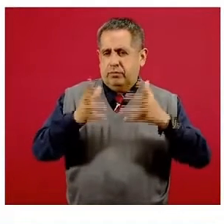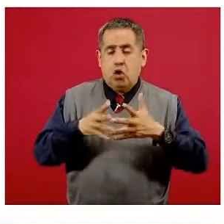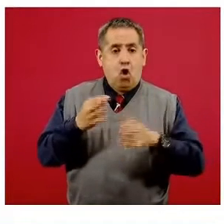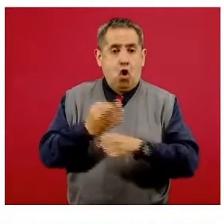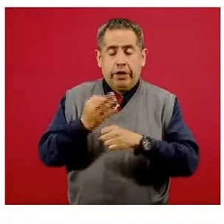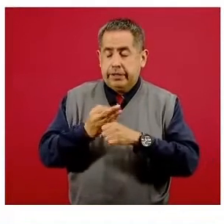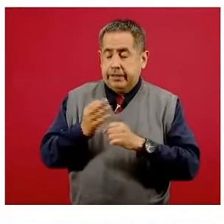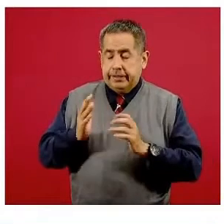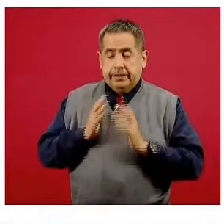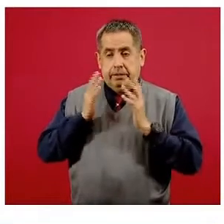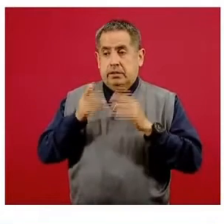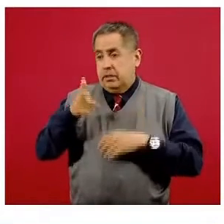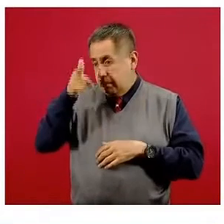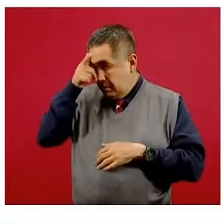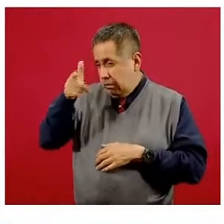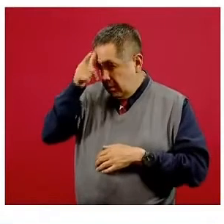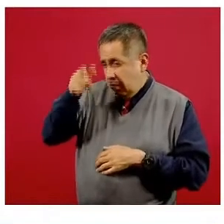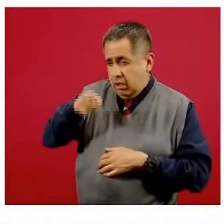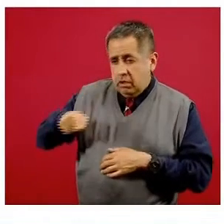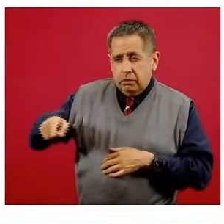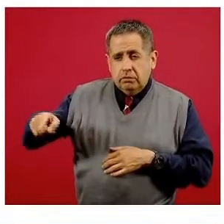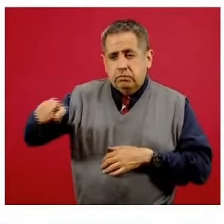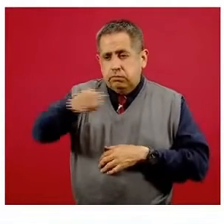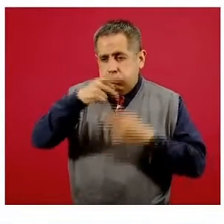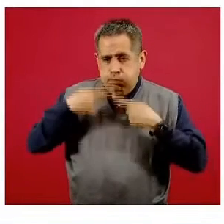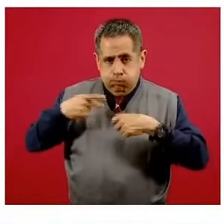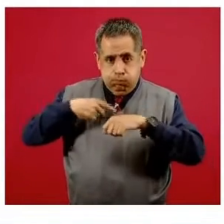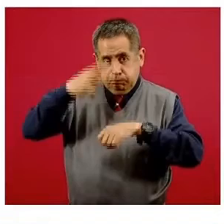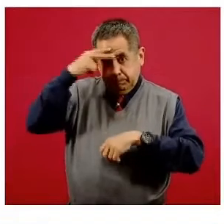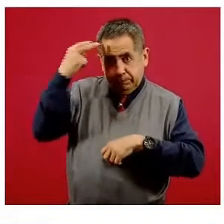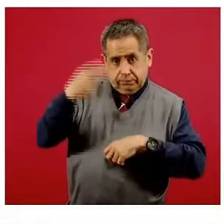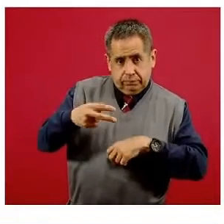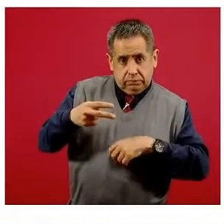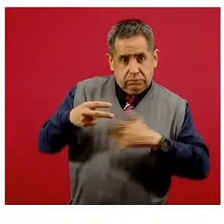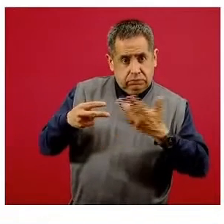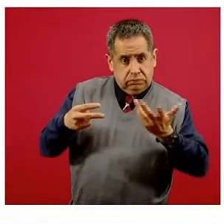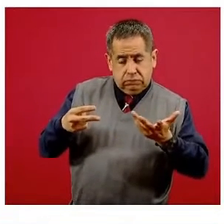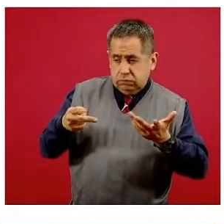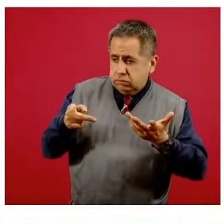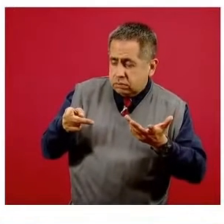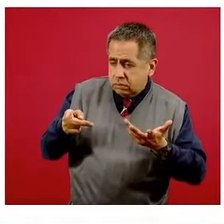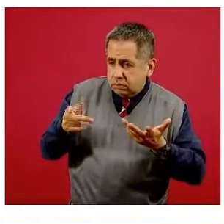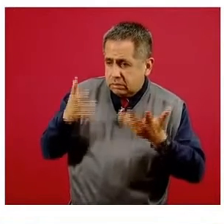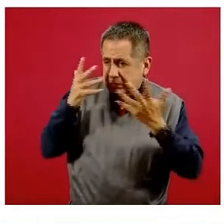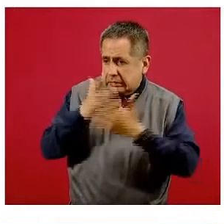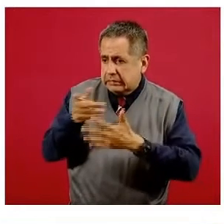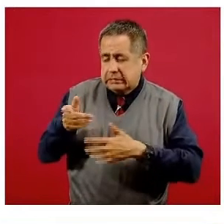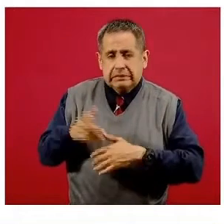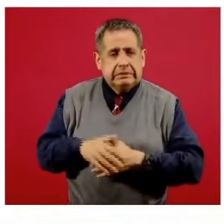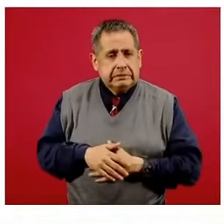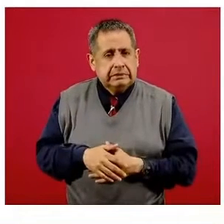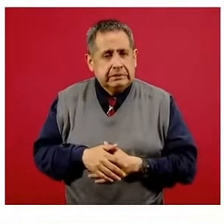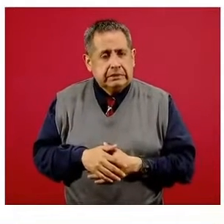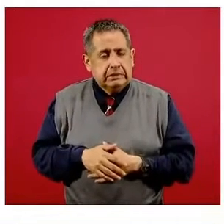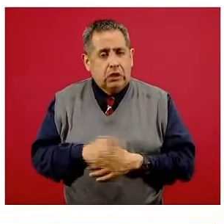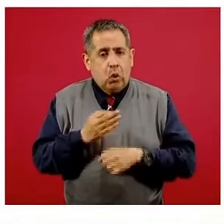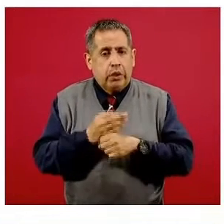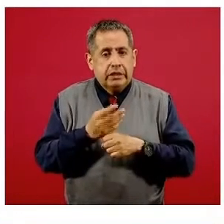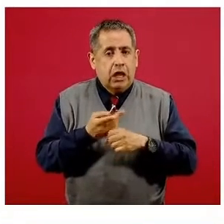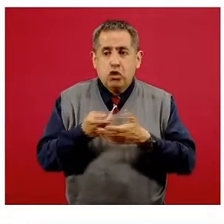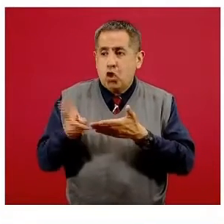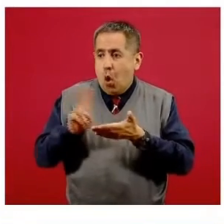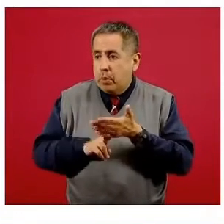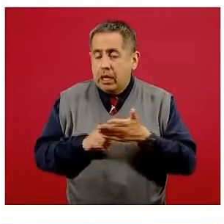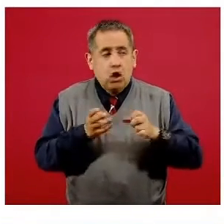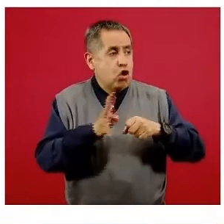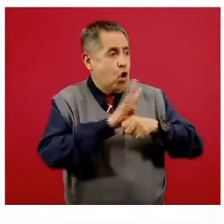se encontró en la población mexicana y con la cual se está enfrentando esta terrible enfermedad, esta pandemia de la